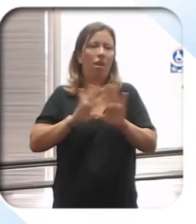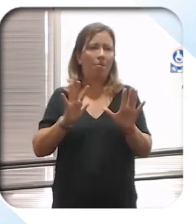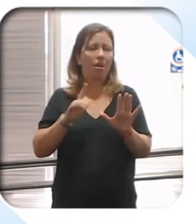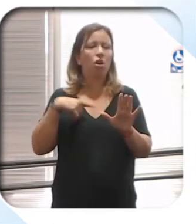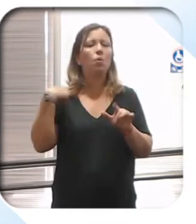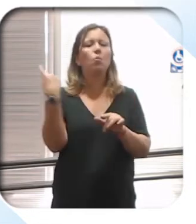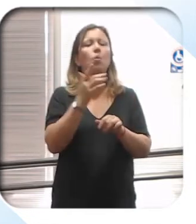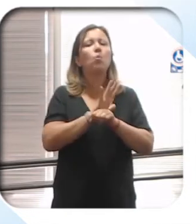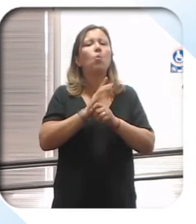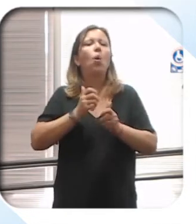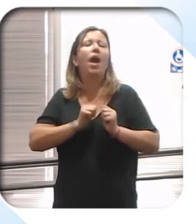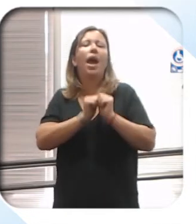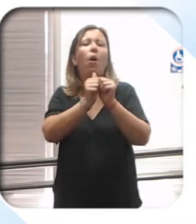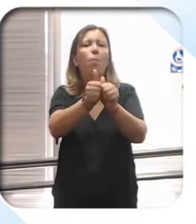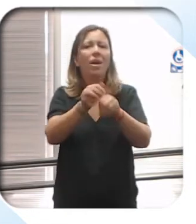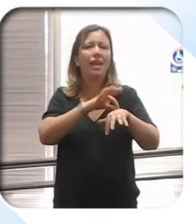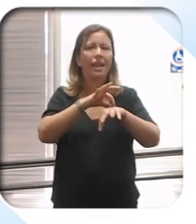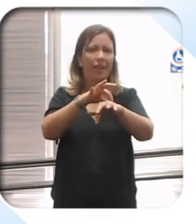proceso.